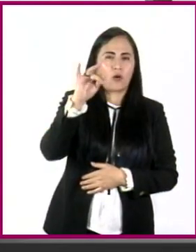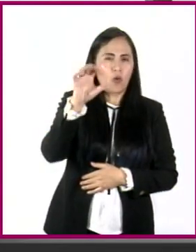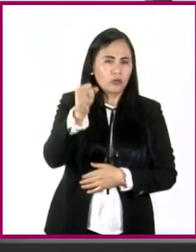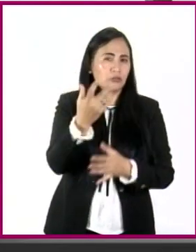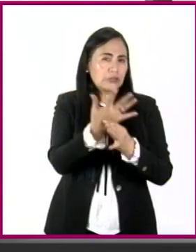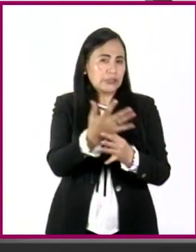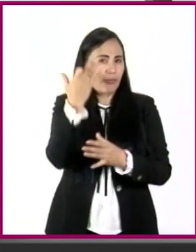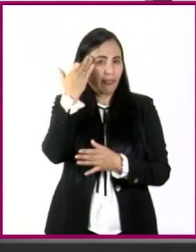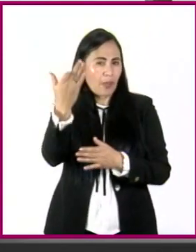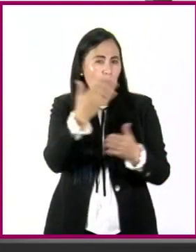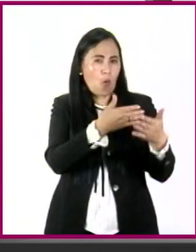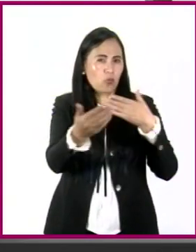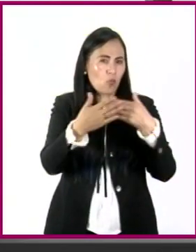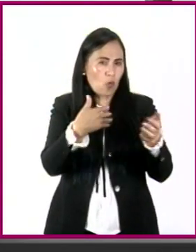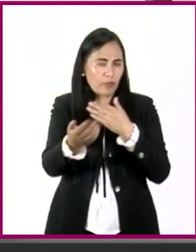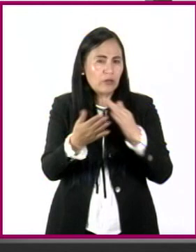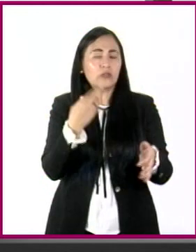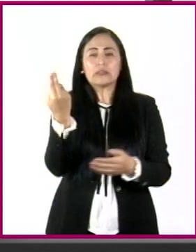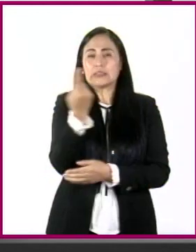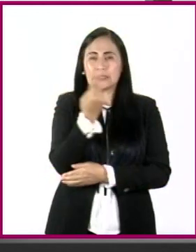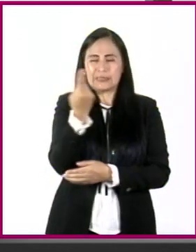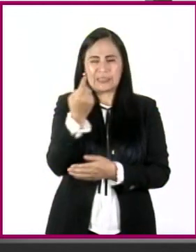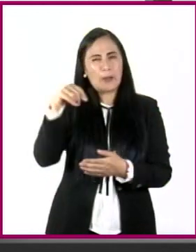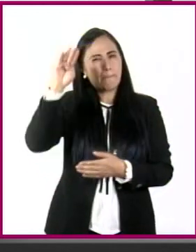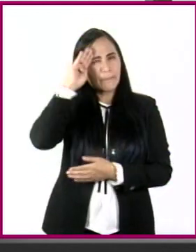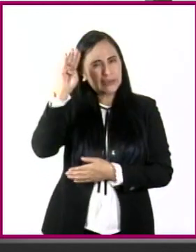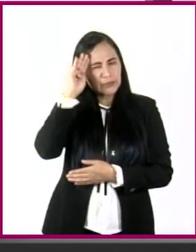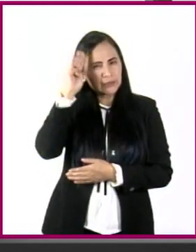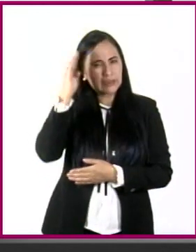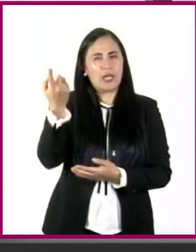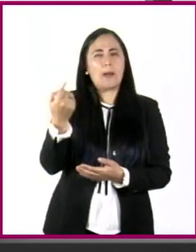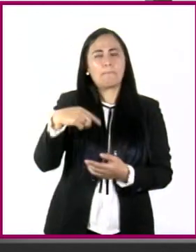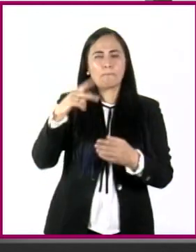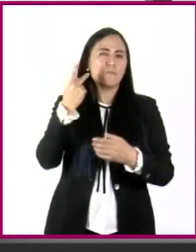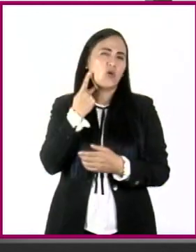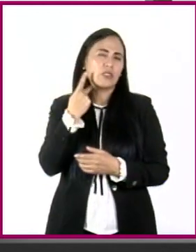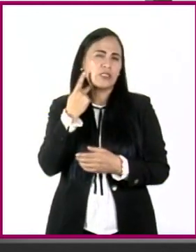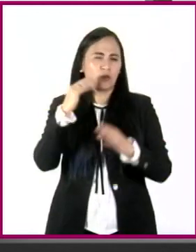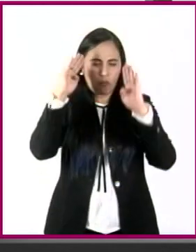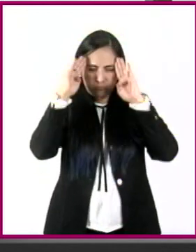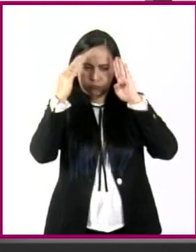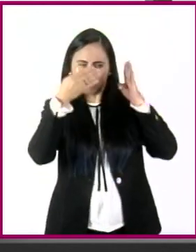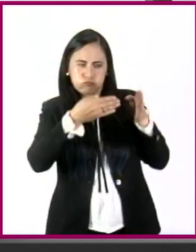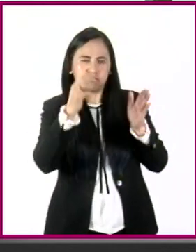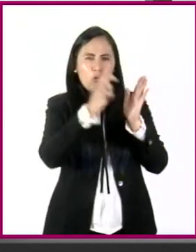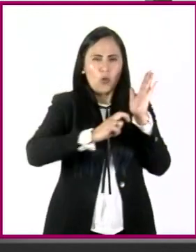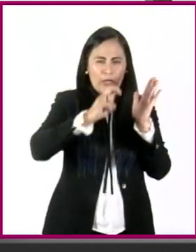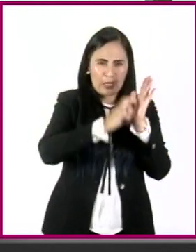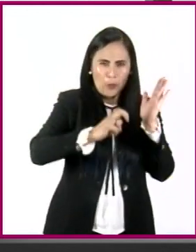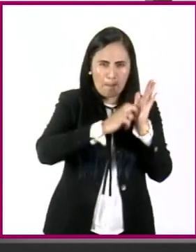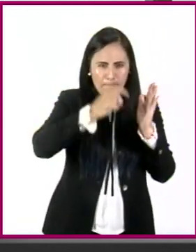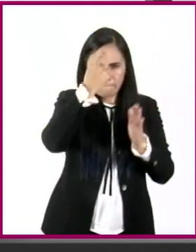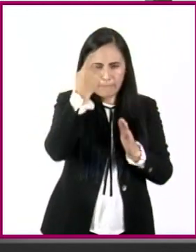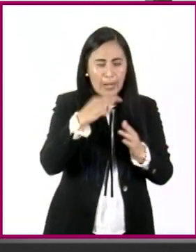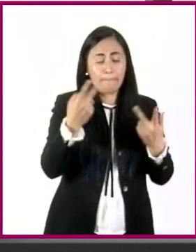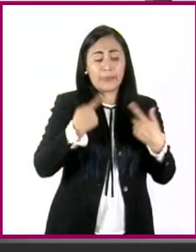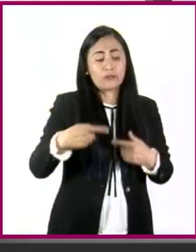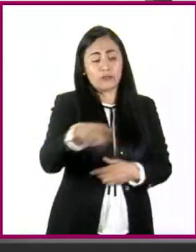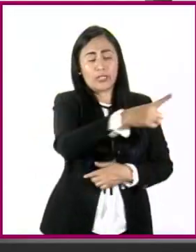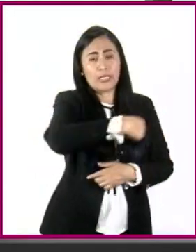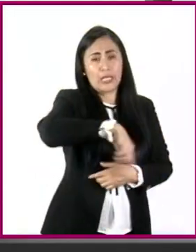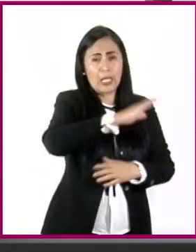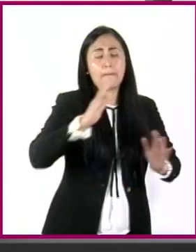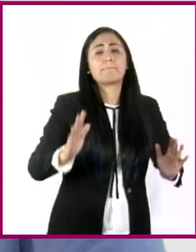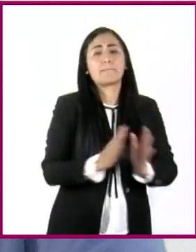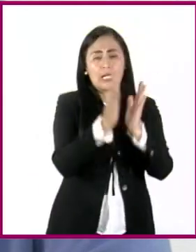tiempos modernos exigen una revisión teórica del pensamiento político para orientarlo hacia las formas que regulen la participación ciudadana en la